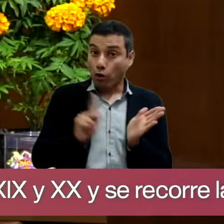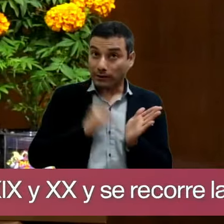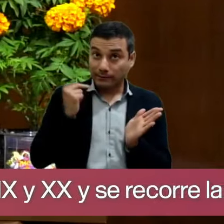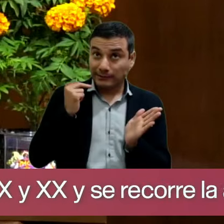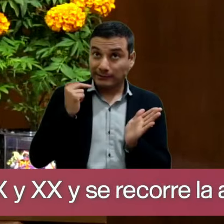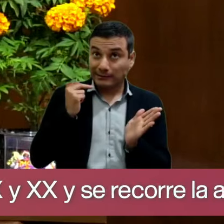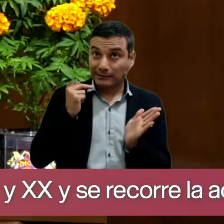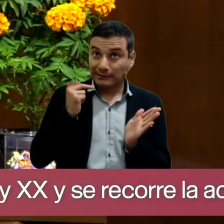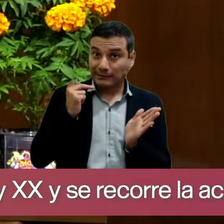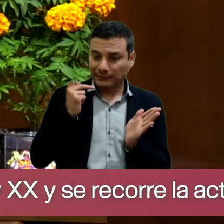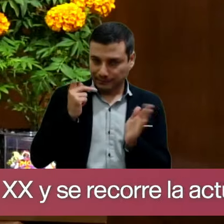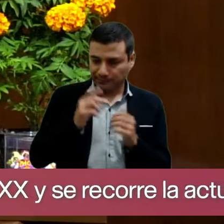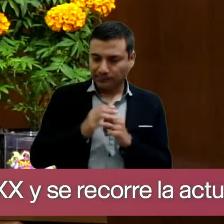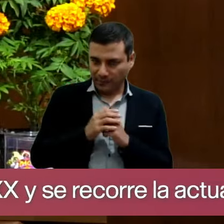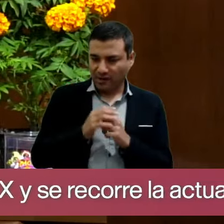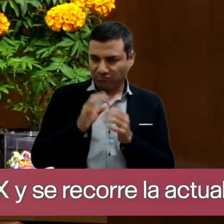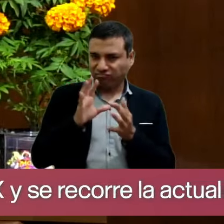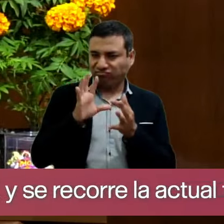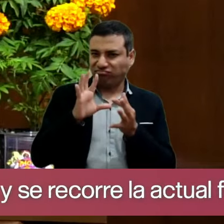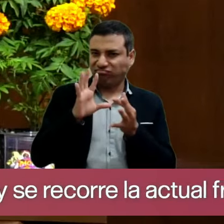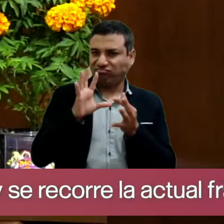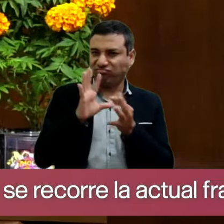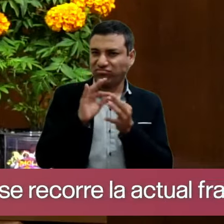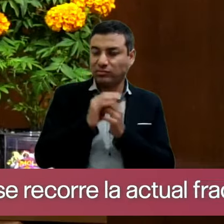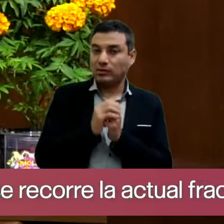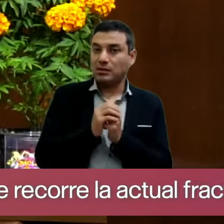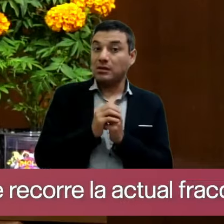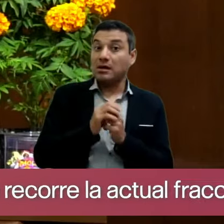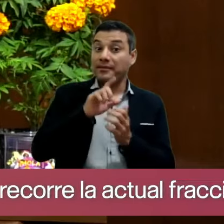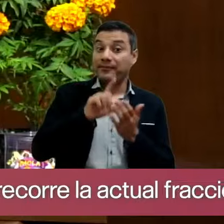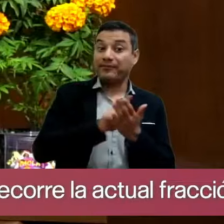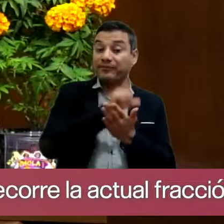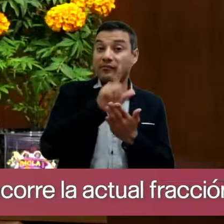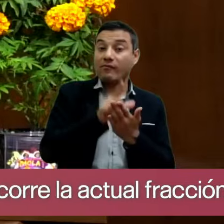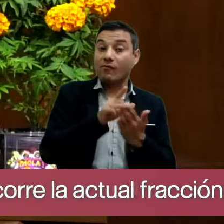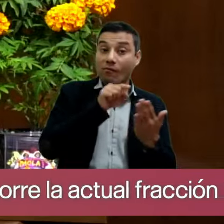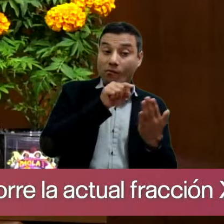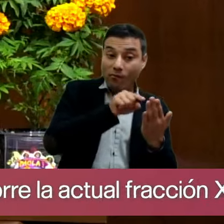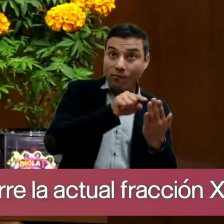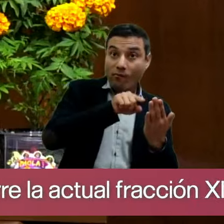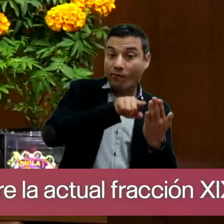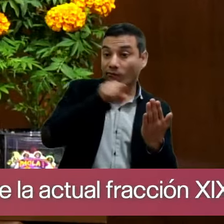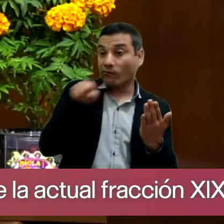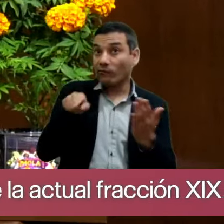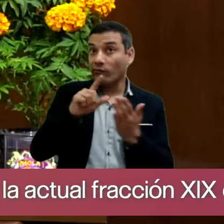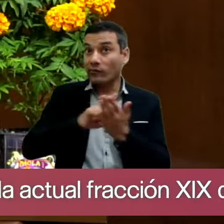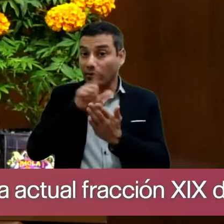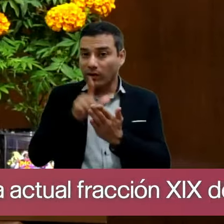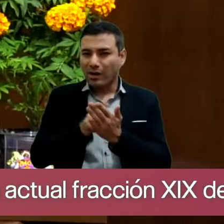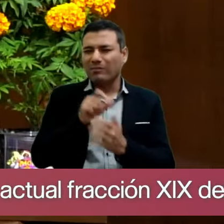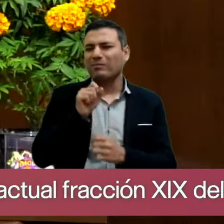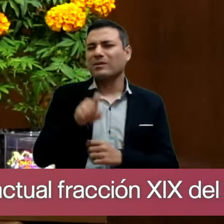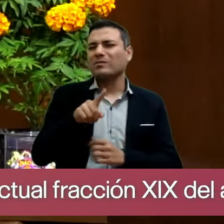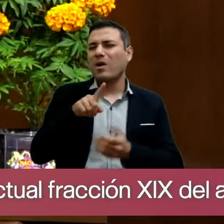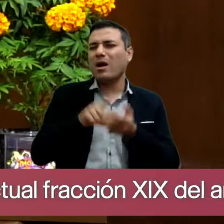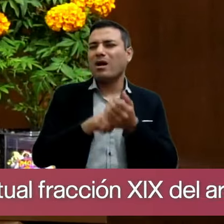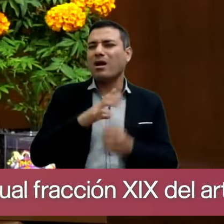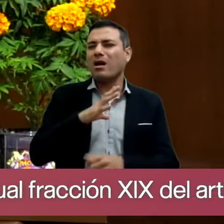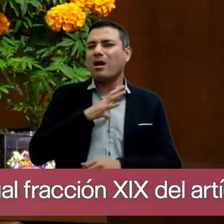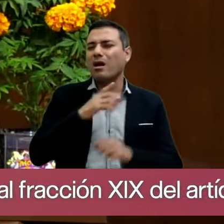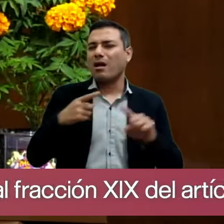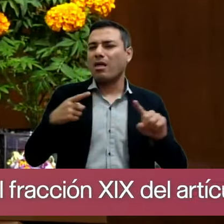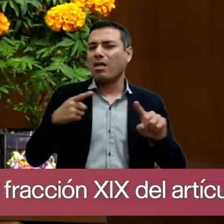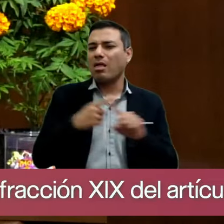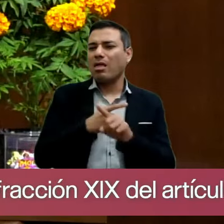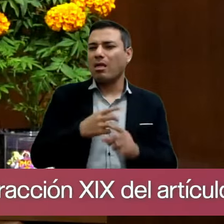la referencia de una ley a otra esconde una falsedad al remitirnos a la Ley